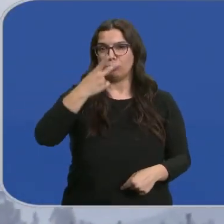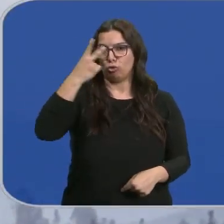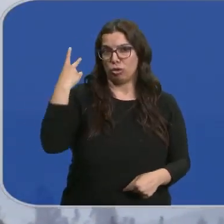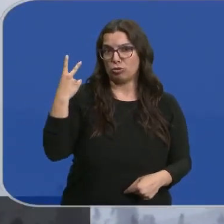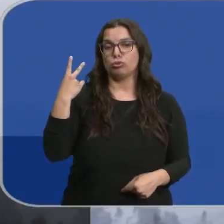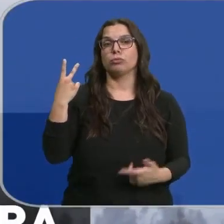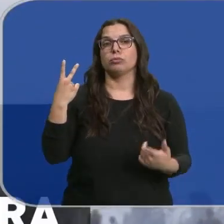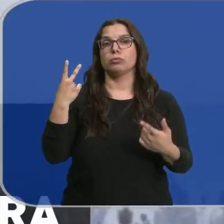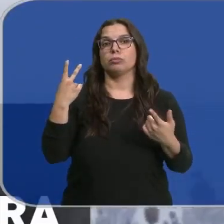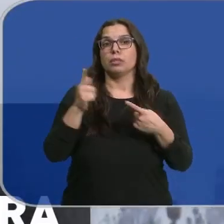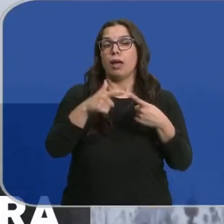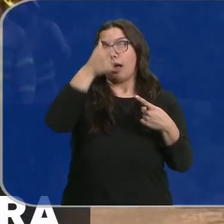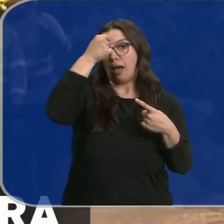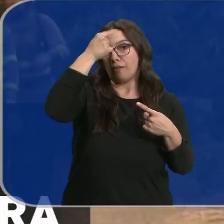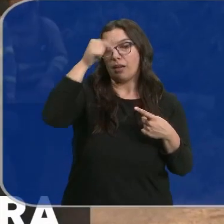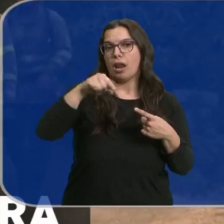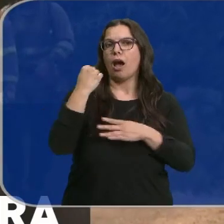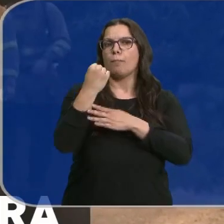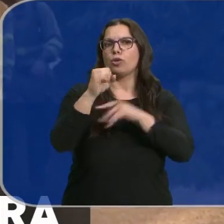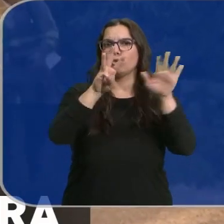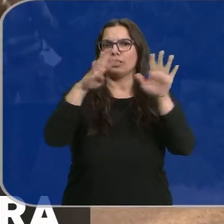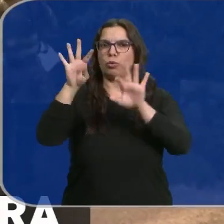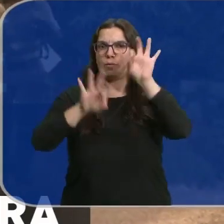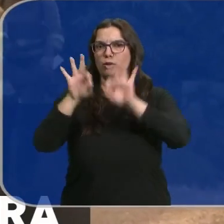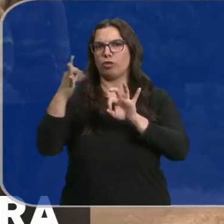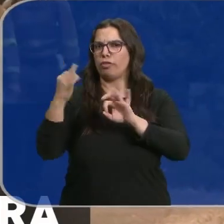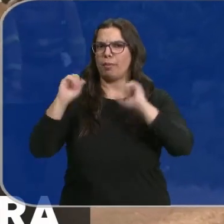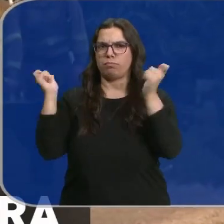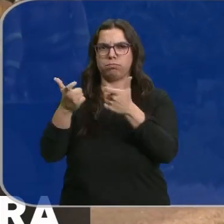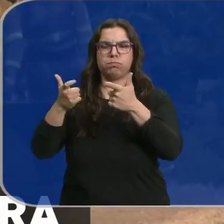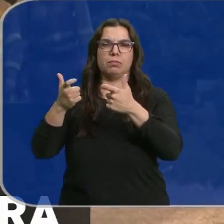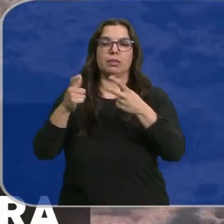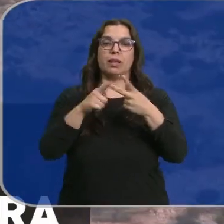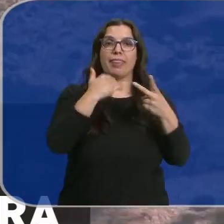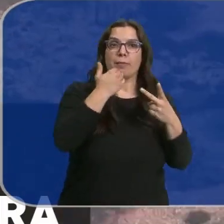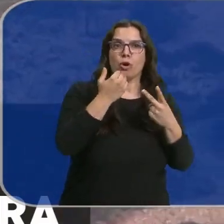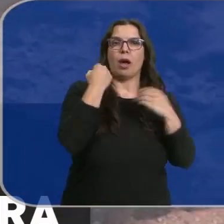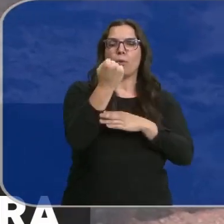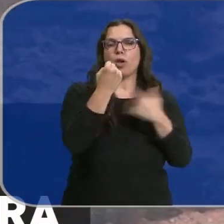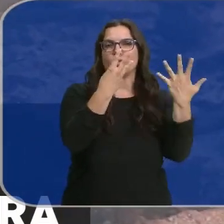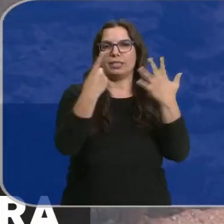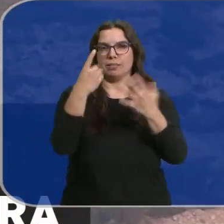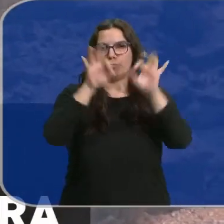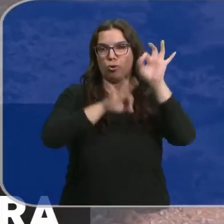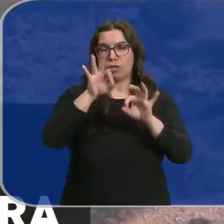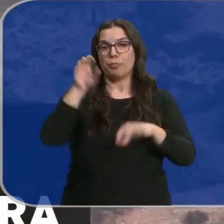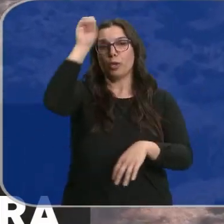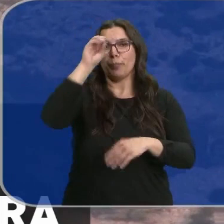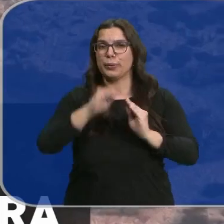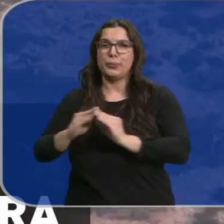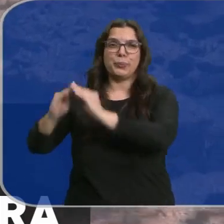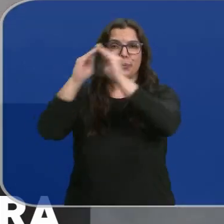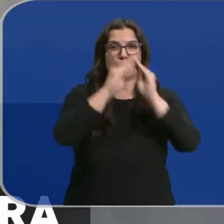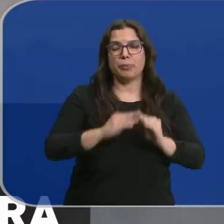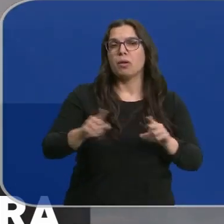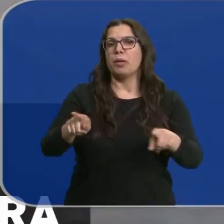2 últimos años. En Ávila la apoya más del 89% y en Zamora el 86%. Unas opiniones compartidas